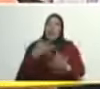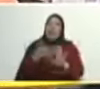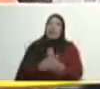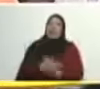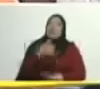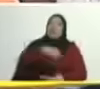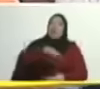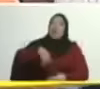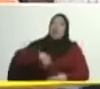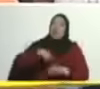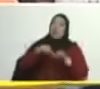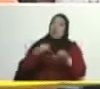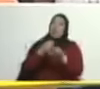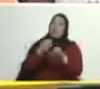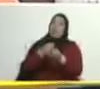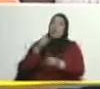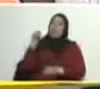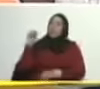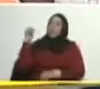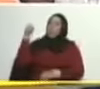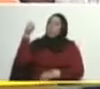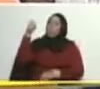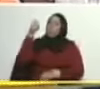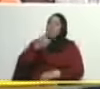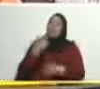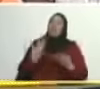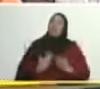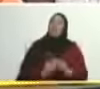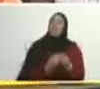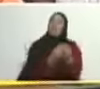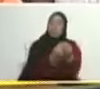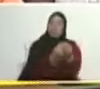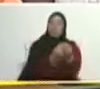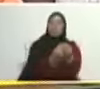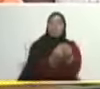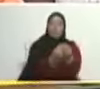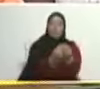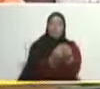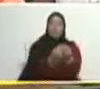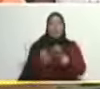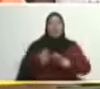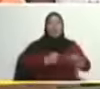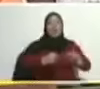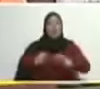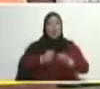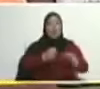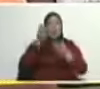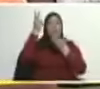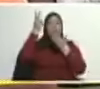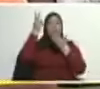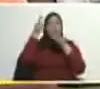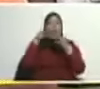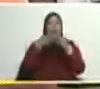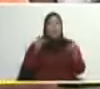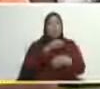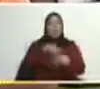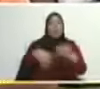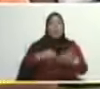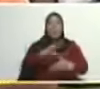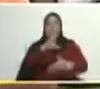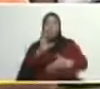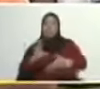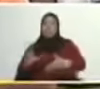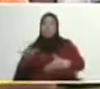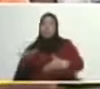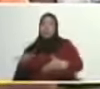a quienes he seguido durante muchísimo tiempo, y por supuesto a Movimiento Sandinista, lo recuerdo, y estoy